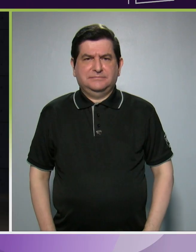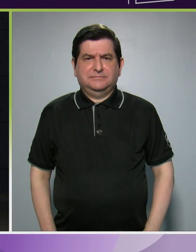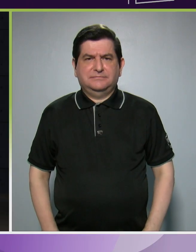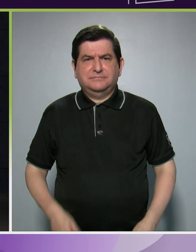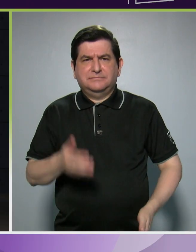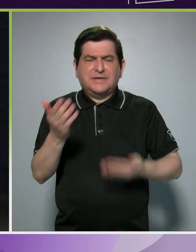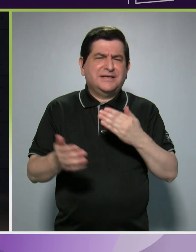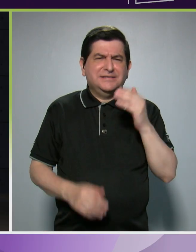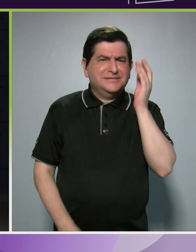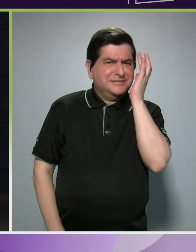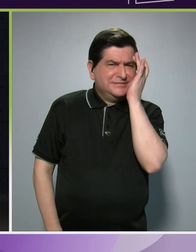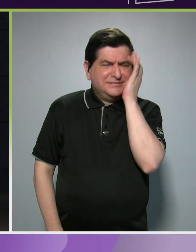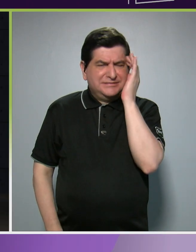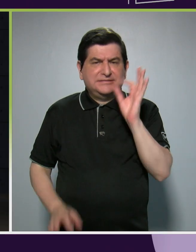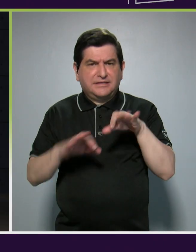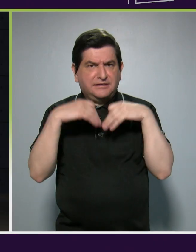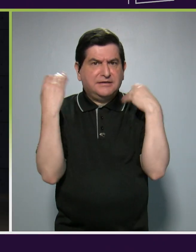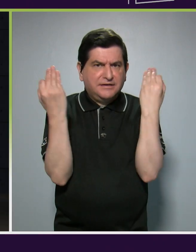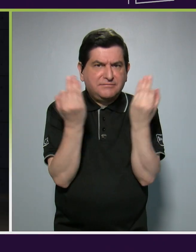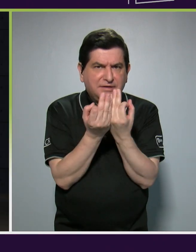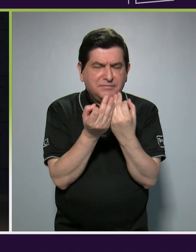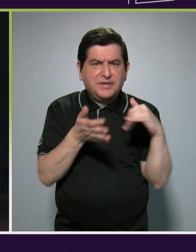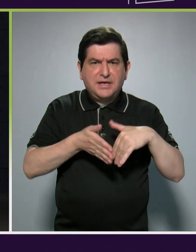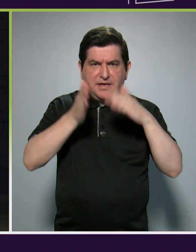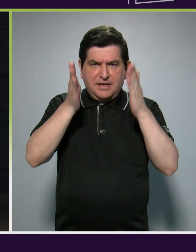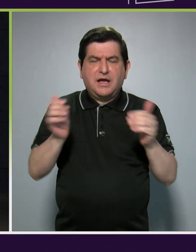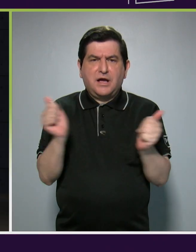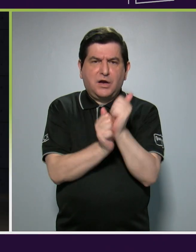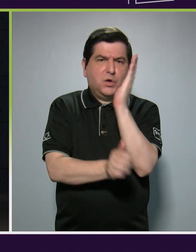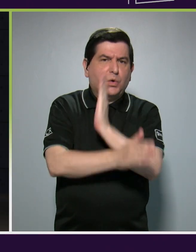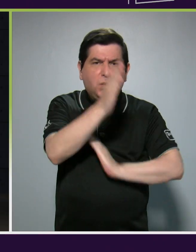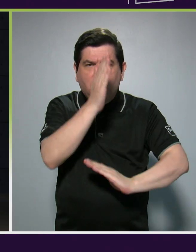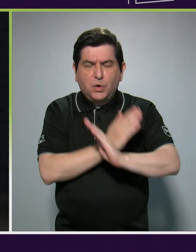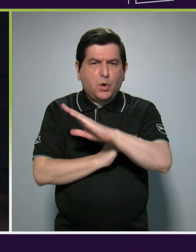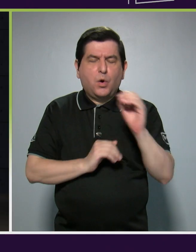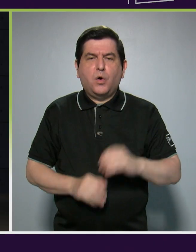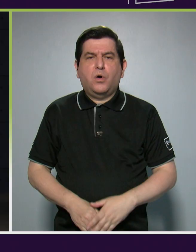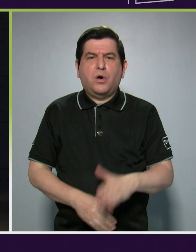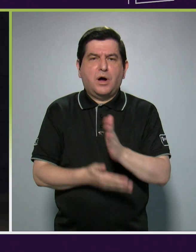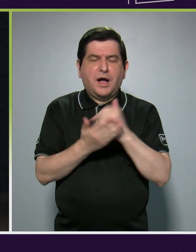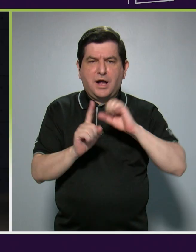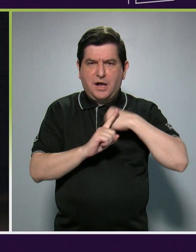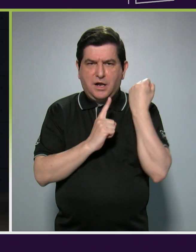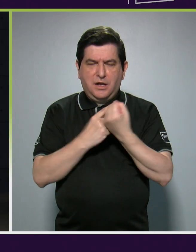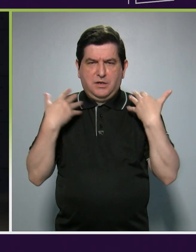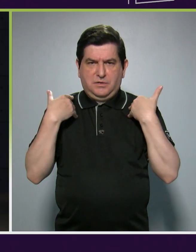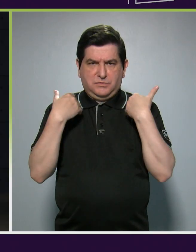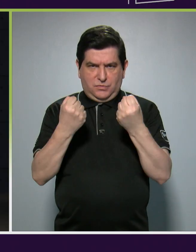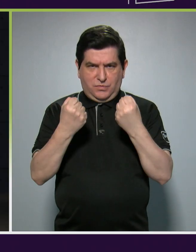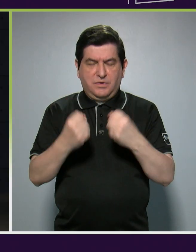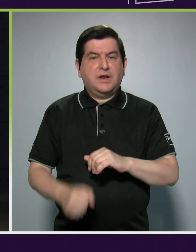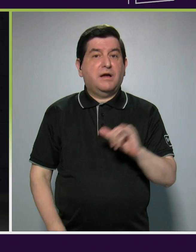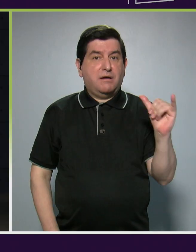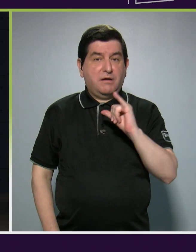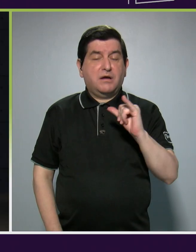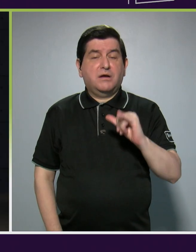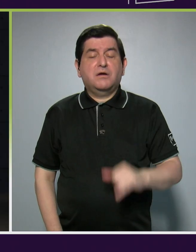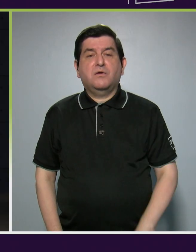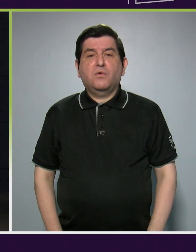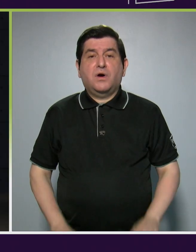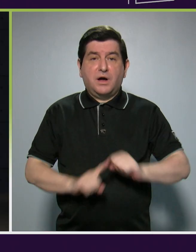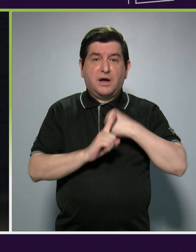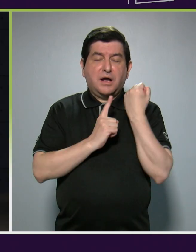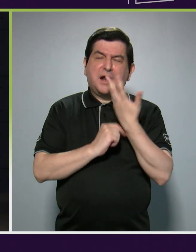despertar mucha inquietud en familias de estudiantes con discapacidad o con alguna condición de salud que también tengan una